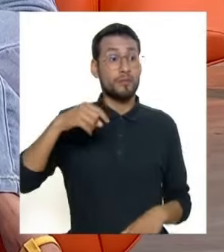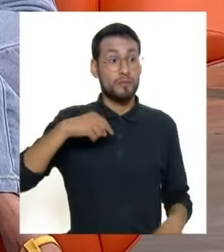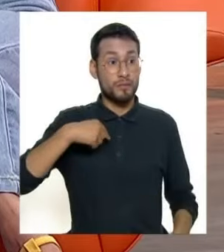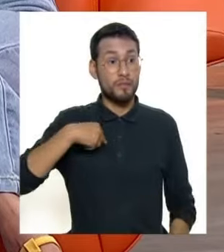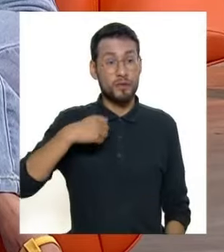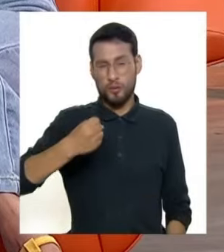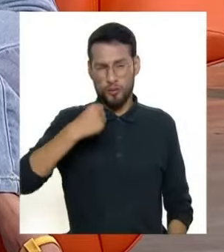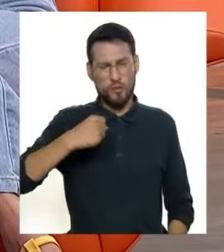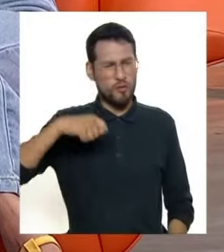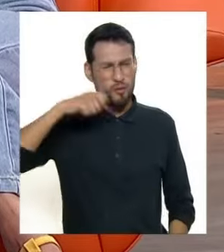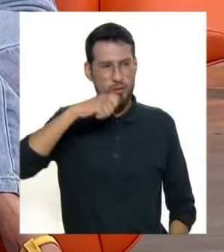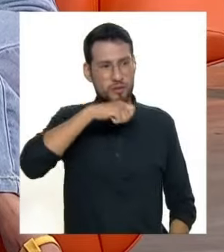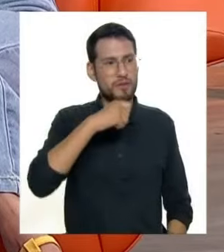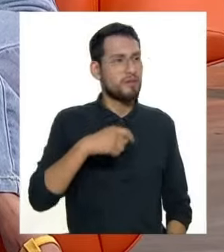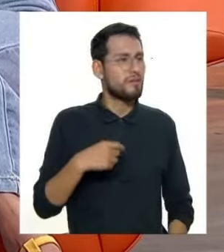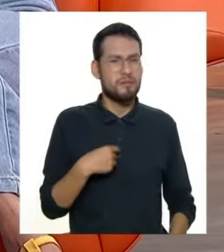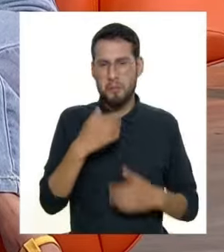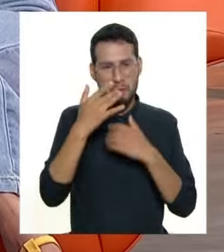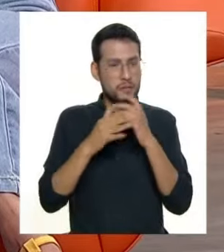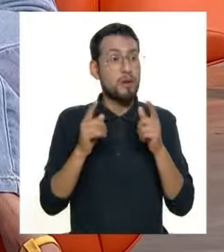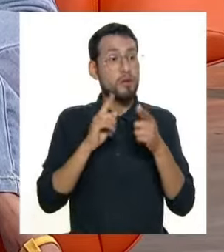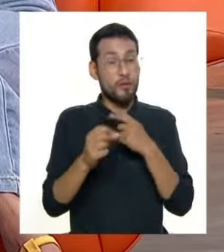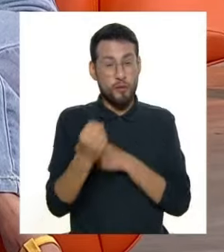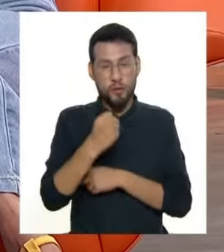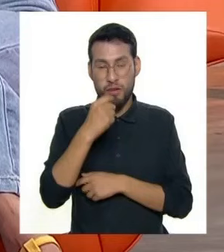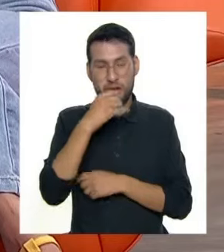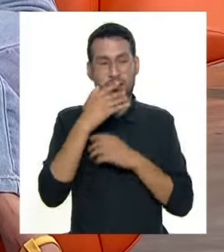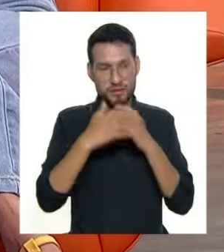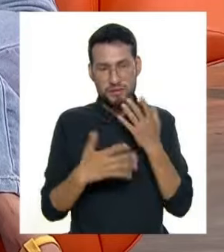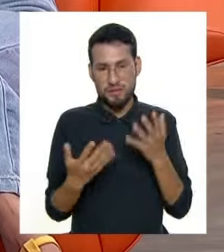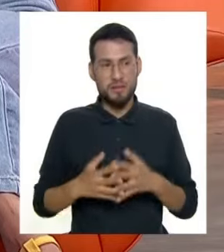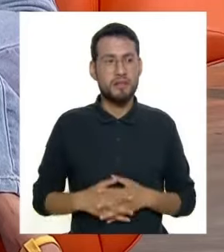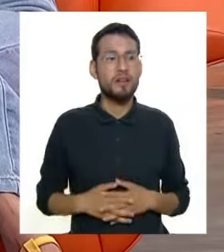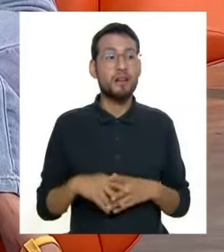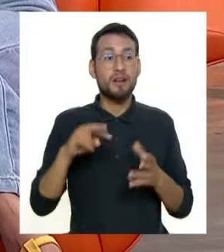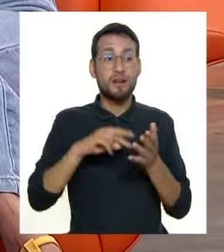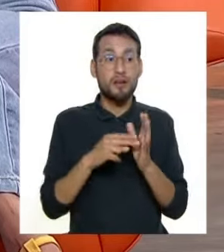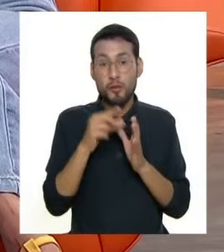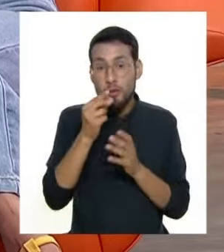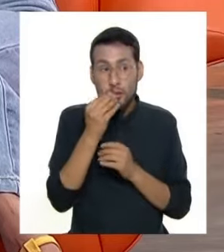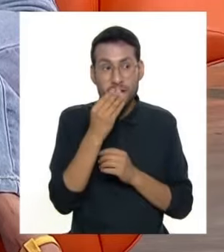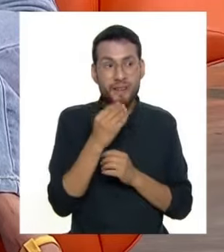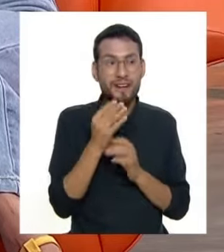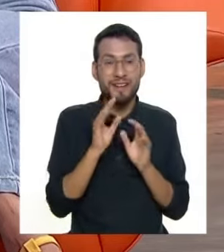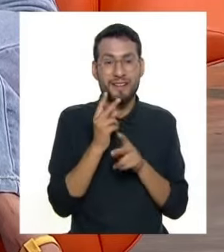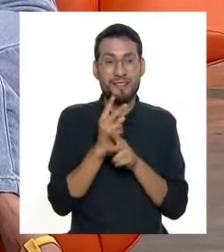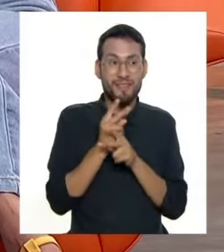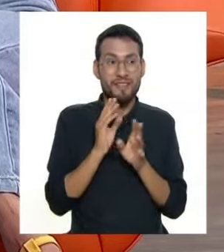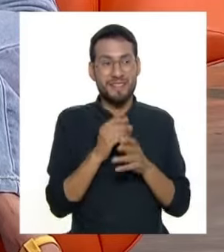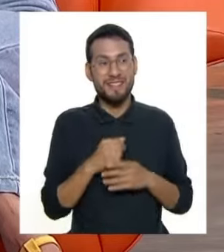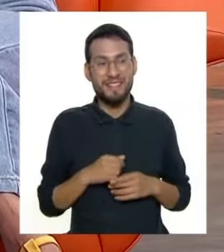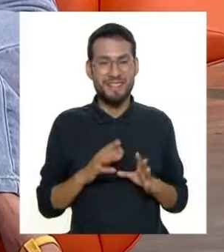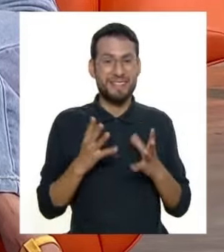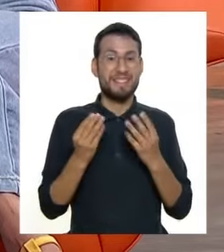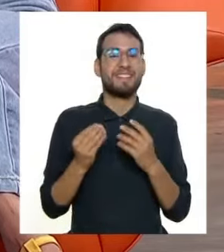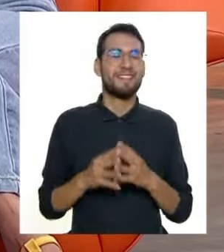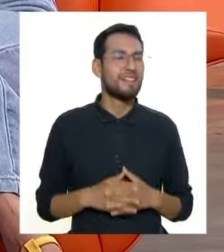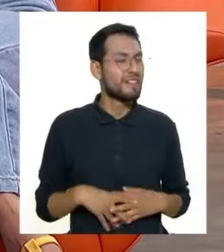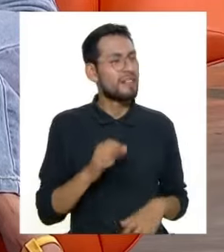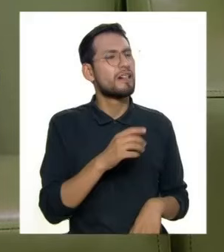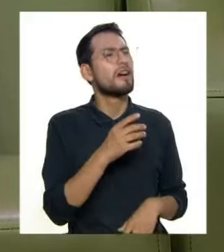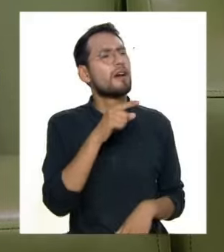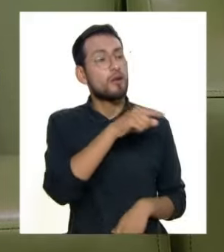con mucha fuerza, no me sangra. Pero si lo hago con fuerza, sí me sangra. O sea, claro, yo estamos, a veces lo hago un poquito y ya. Estamos haciendo, a veces yo quiero que no sangre. Claro, lo que está